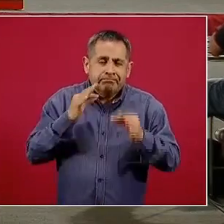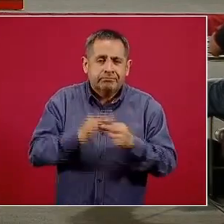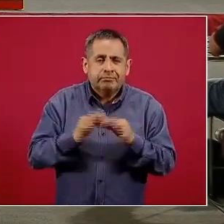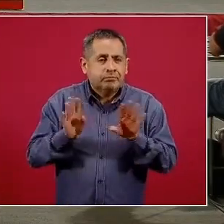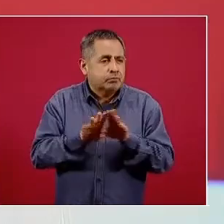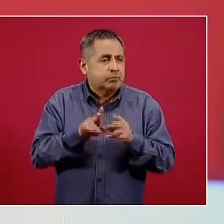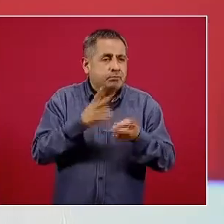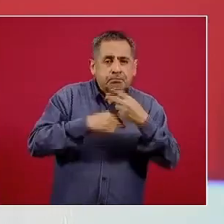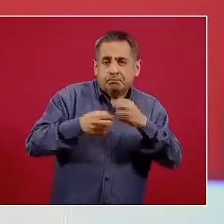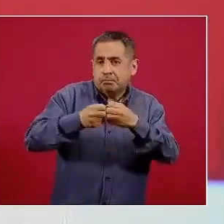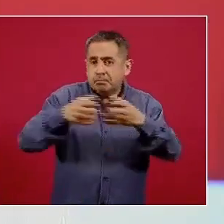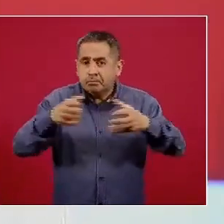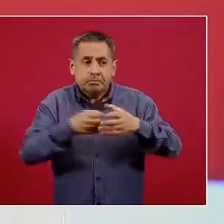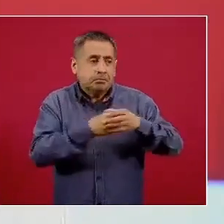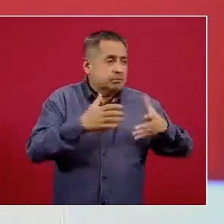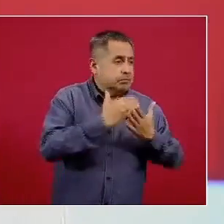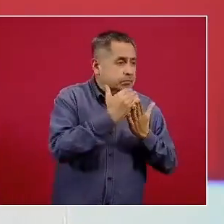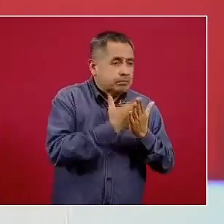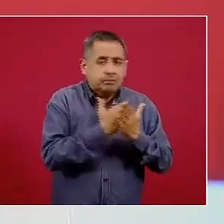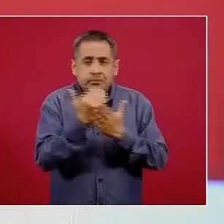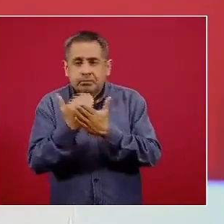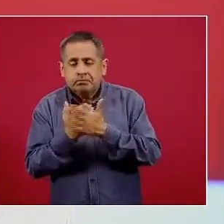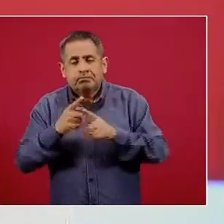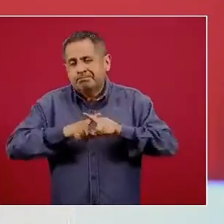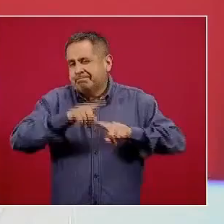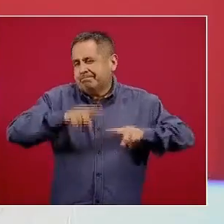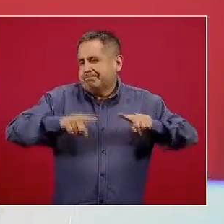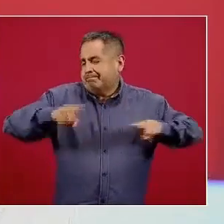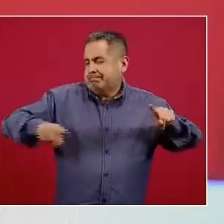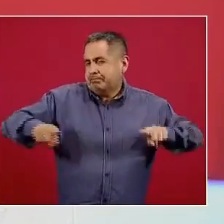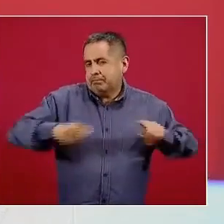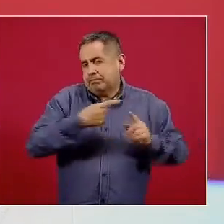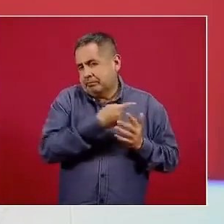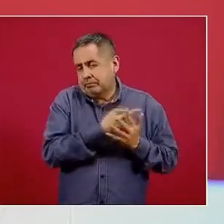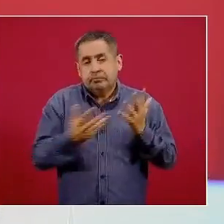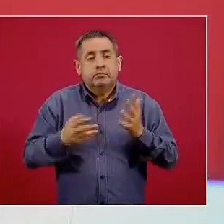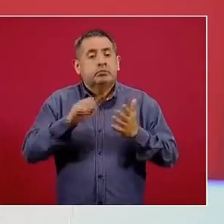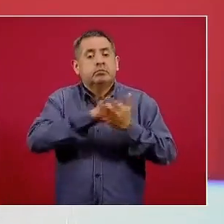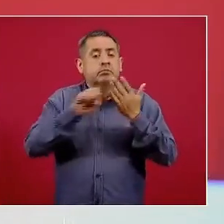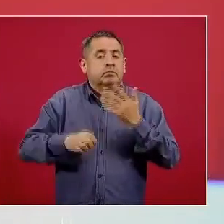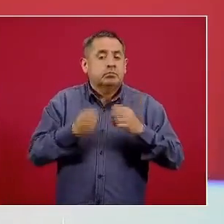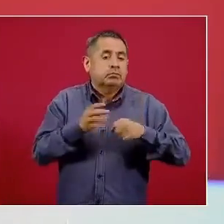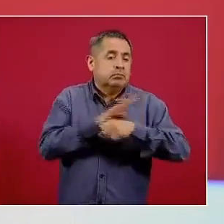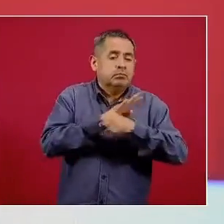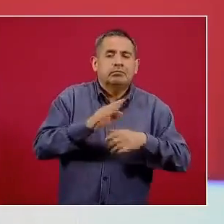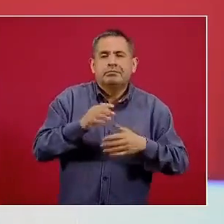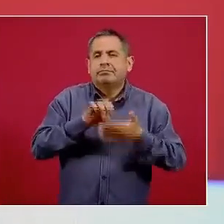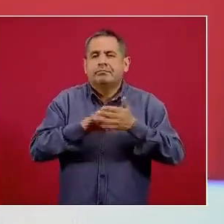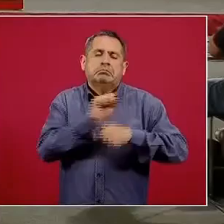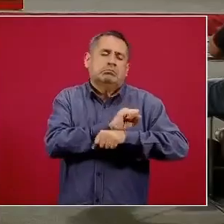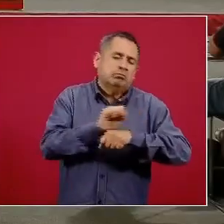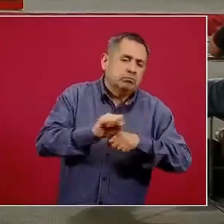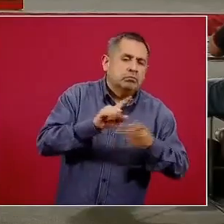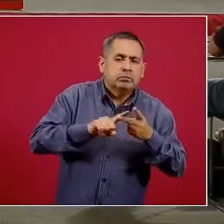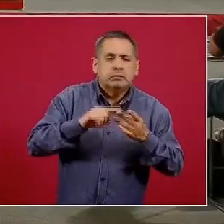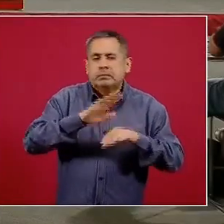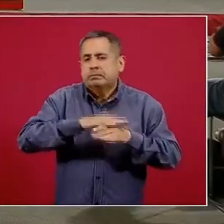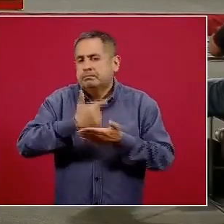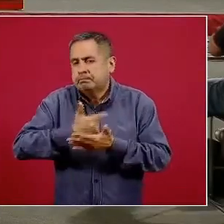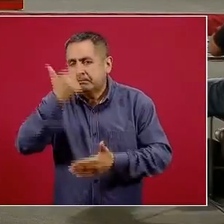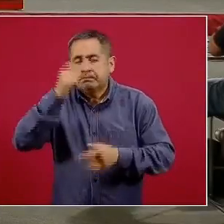comportamiento de las distintas categorías de enfermedad, por ejemplo, los casos leves, los casos graves,